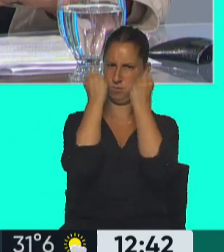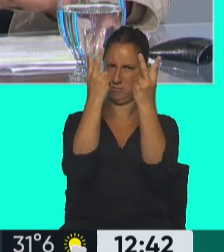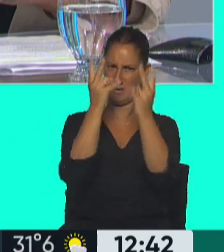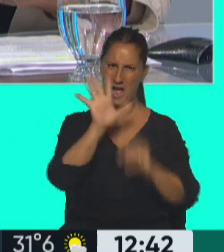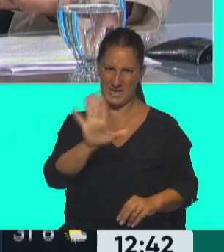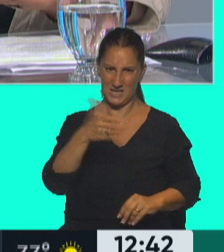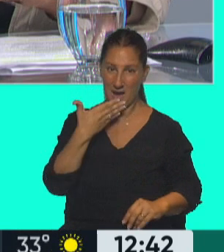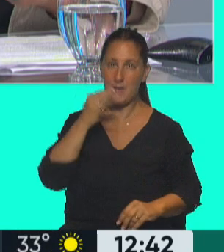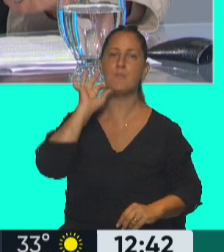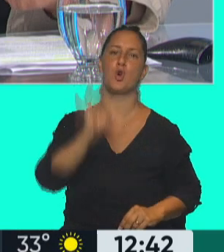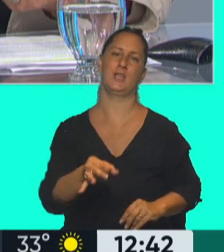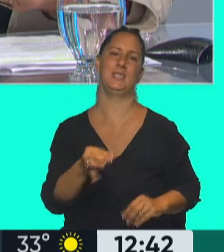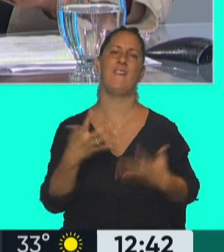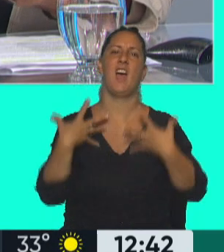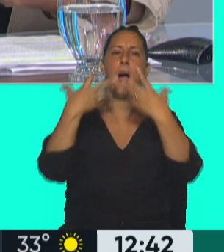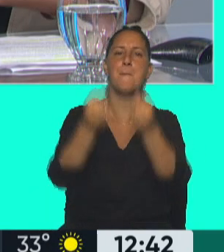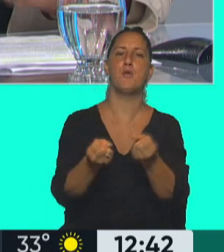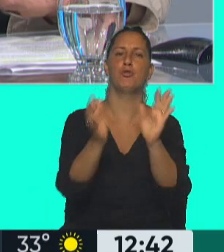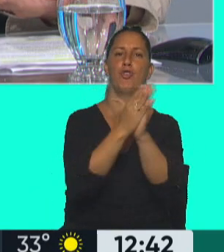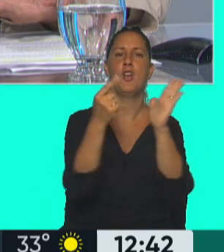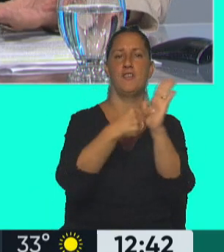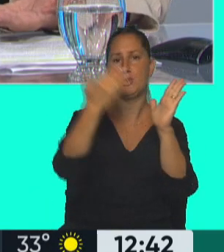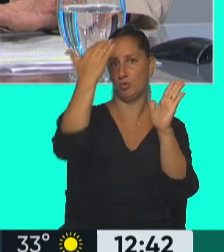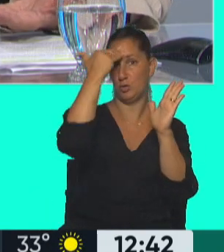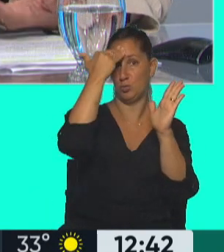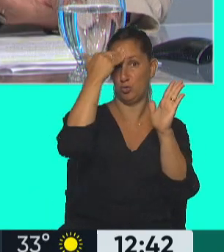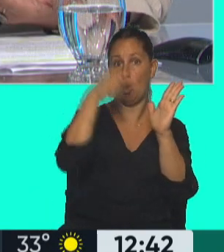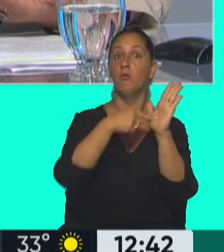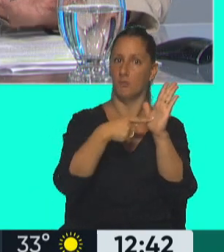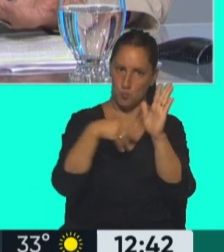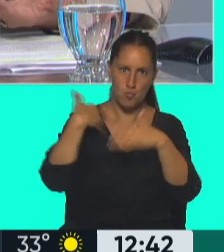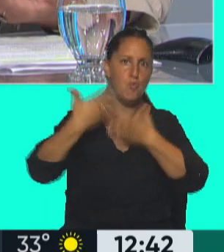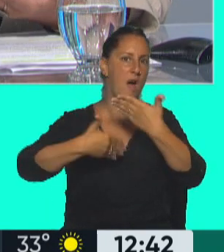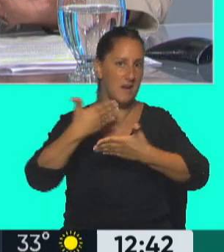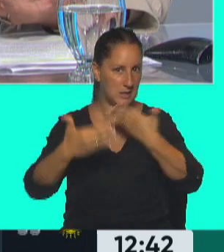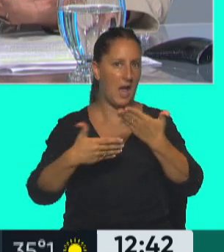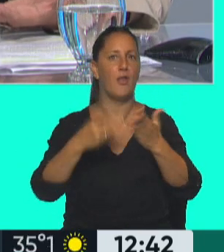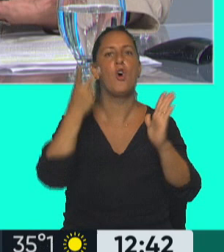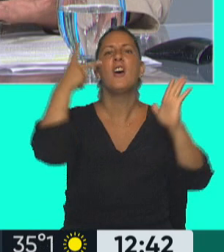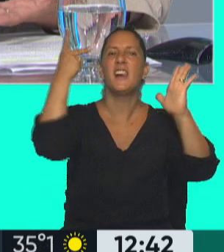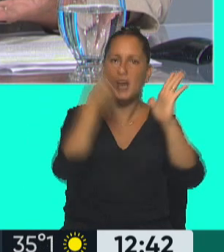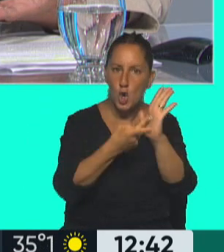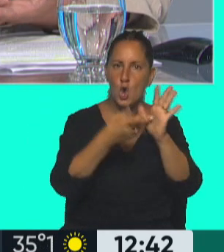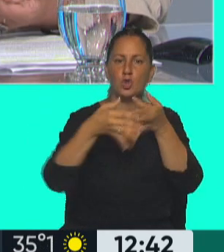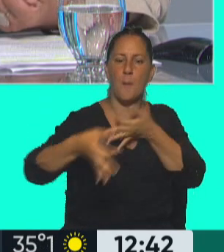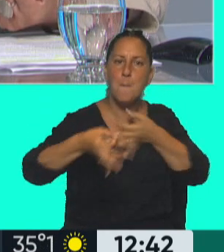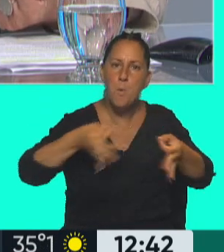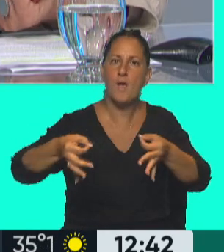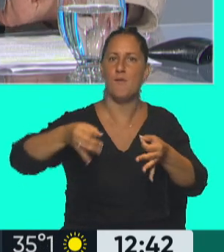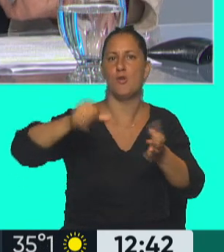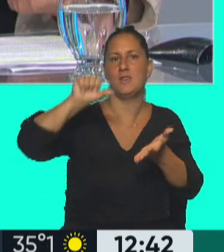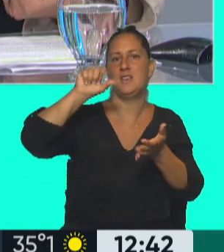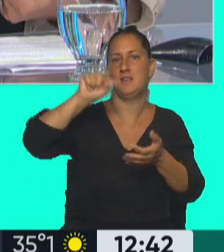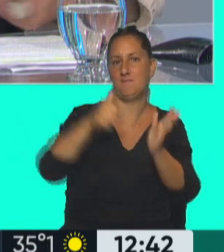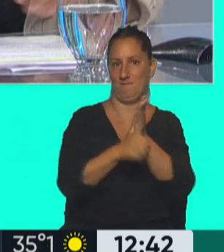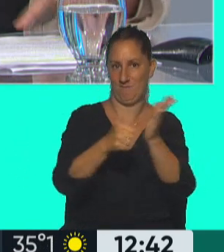normativa internacional y nacional, porque la Constitución de Ecuador es de avanzada en ese sentido, reconoce los pueblos y nacionalidades indígenas.